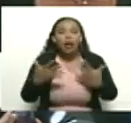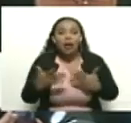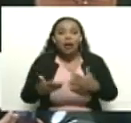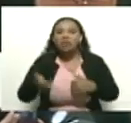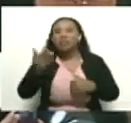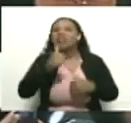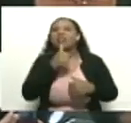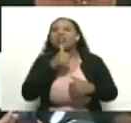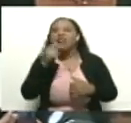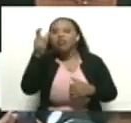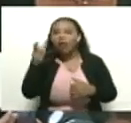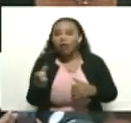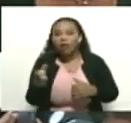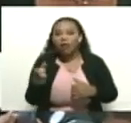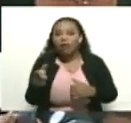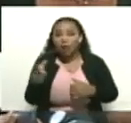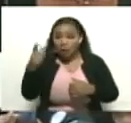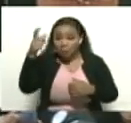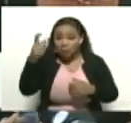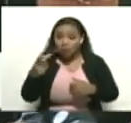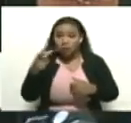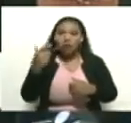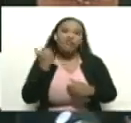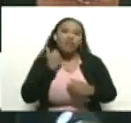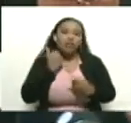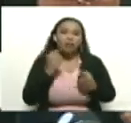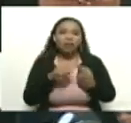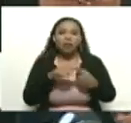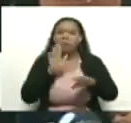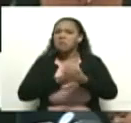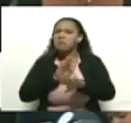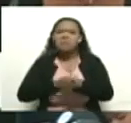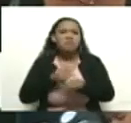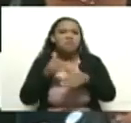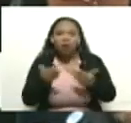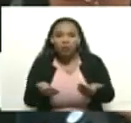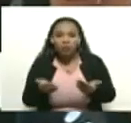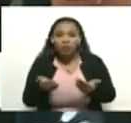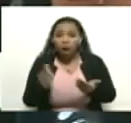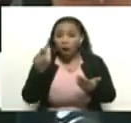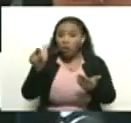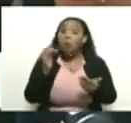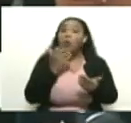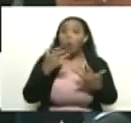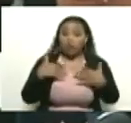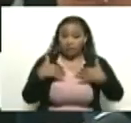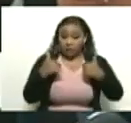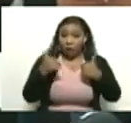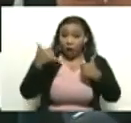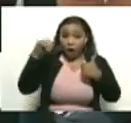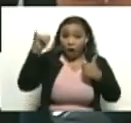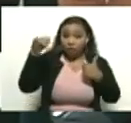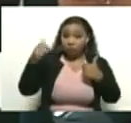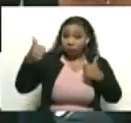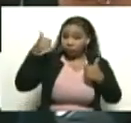prioridad? Una persona que esté enferma. ¿Por qué? Porque si usted tiene salud,